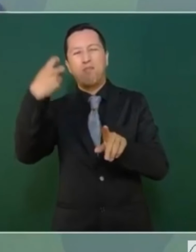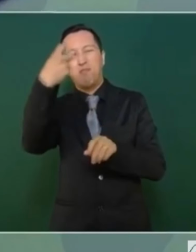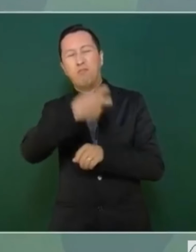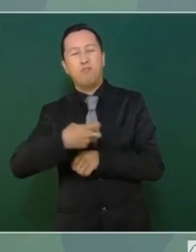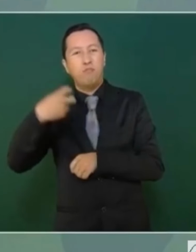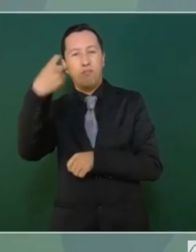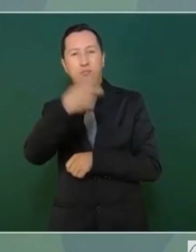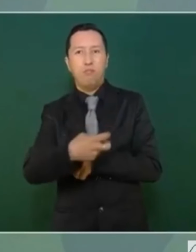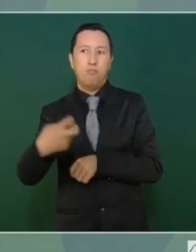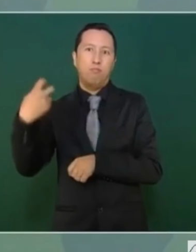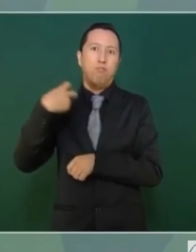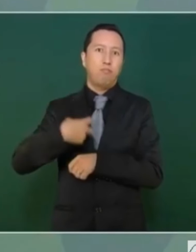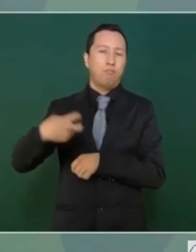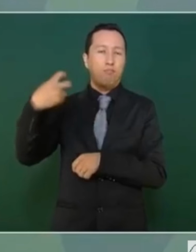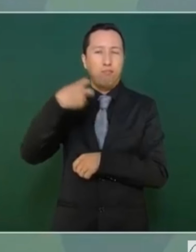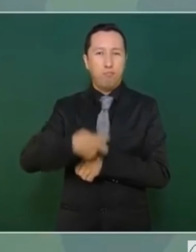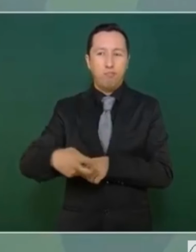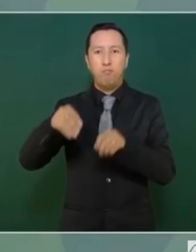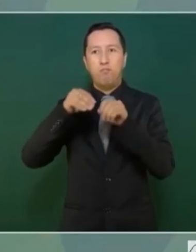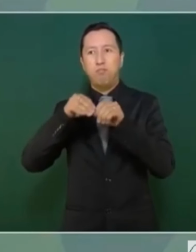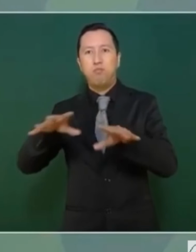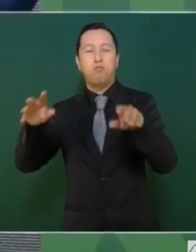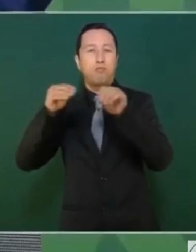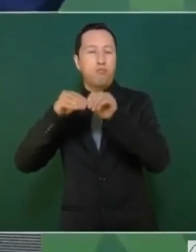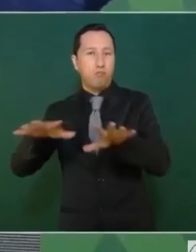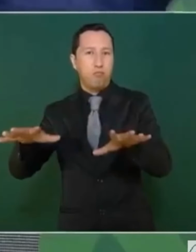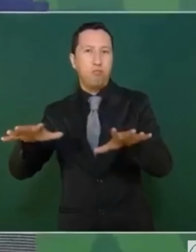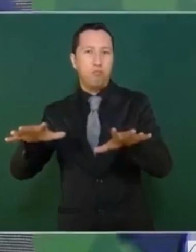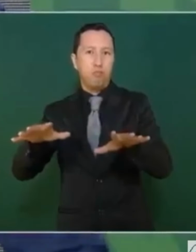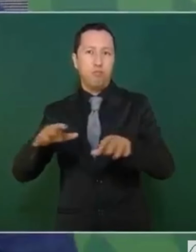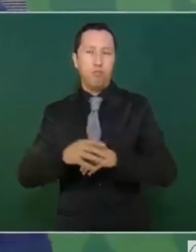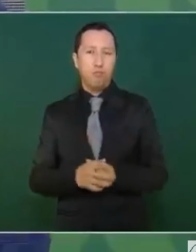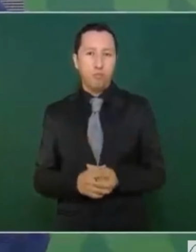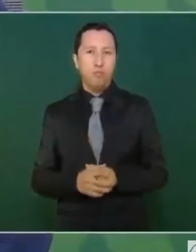en los medios, con honrosas excepciones,